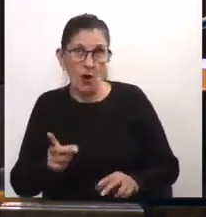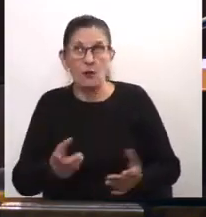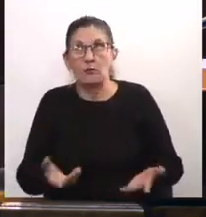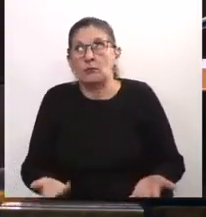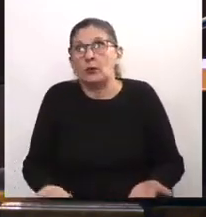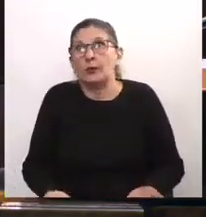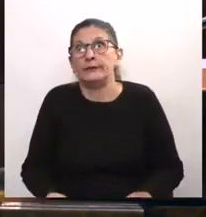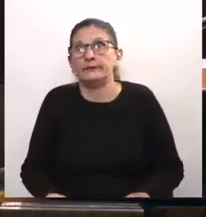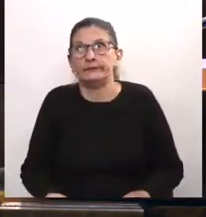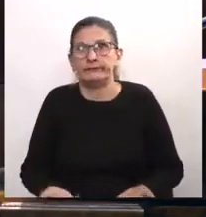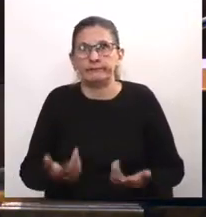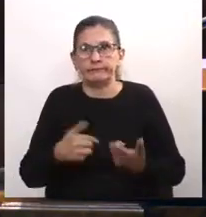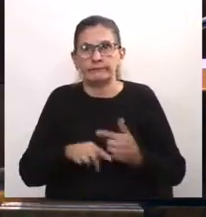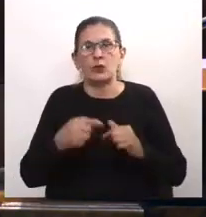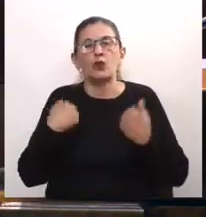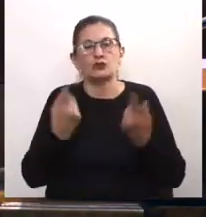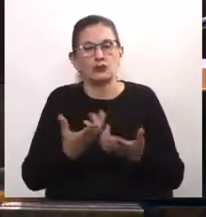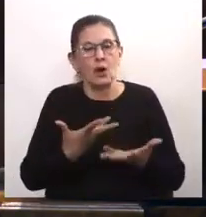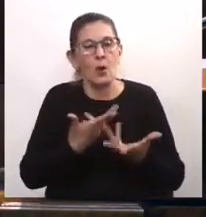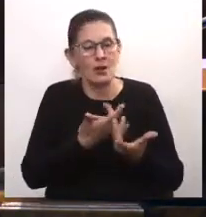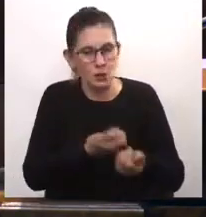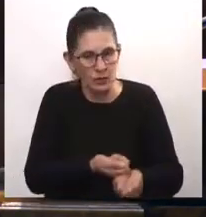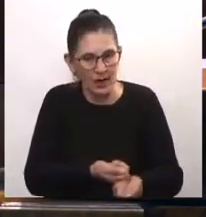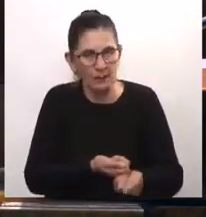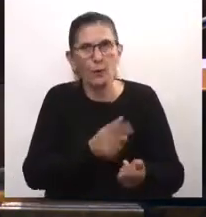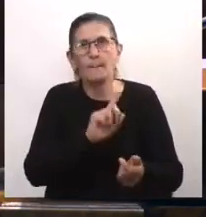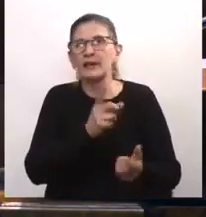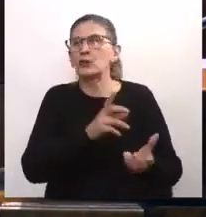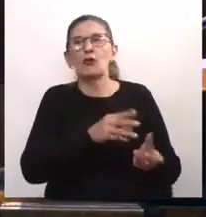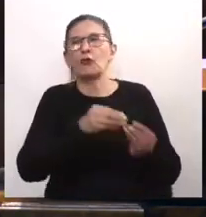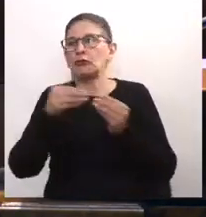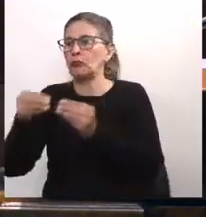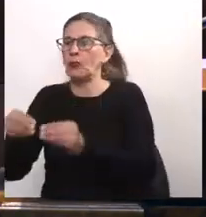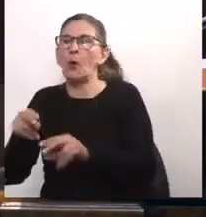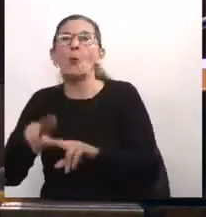tiene sentido. Lo socorrimos, pero no hubiere muerto.